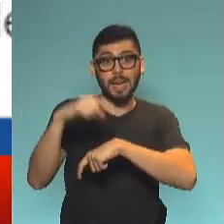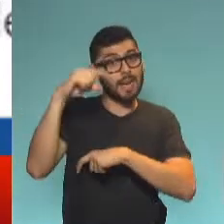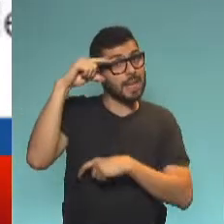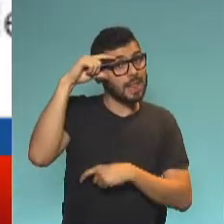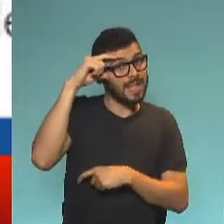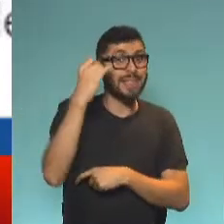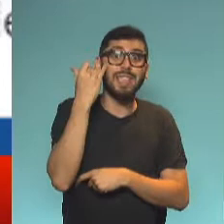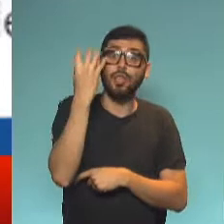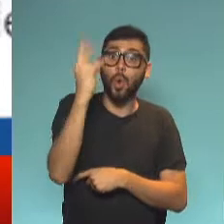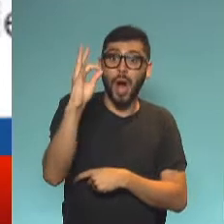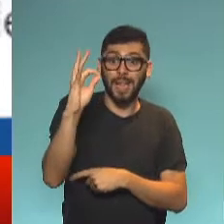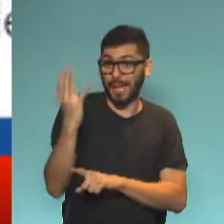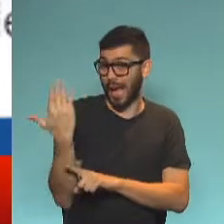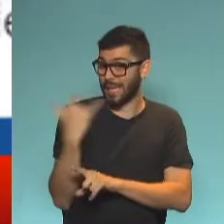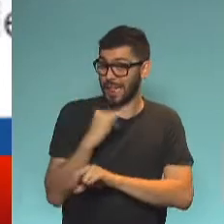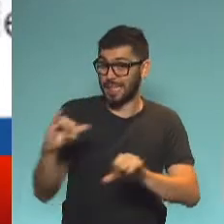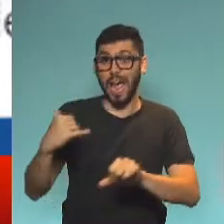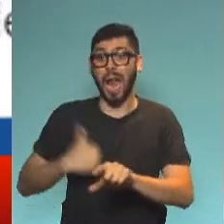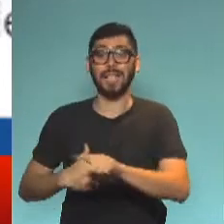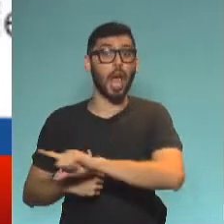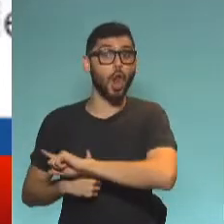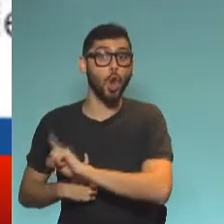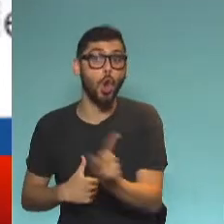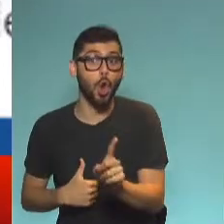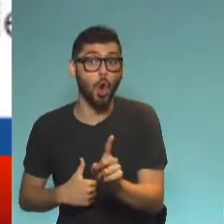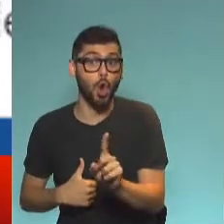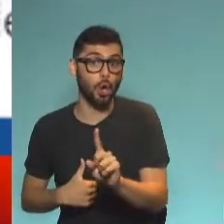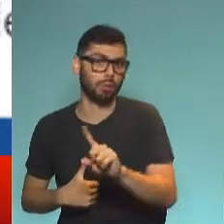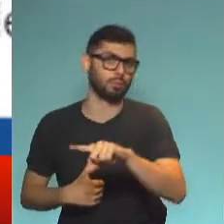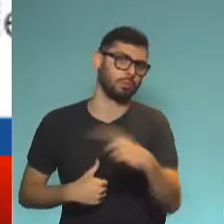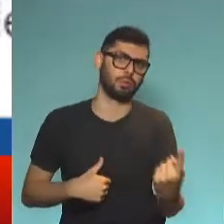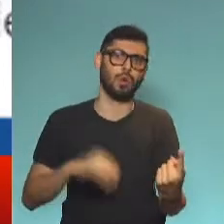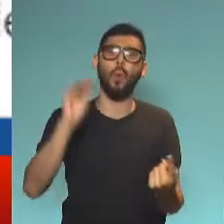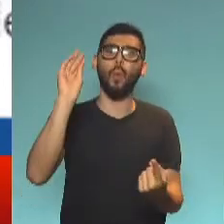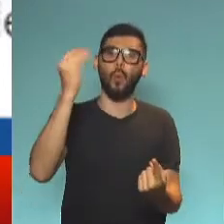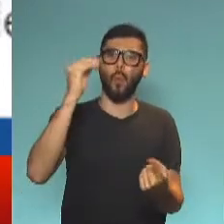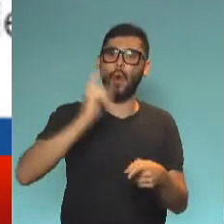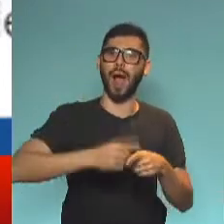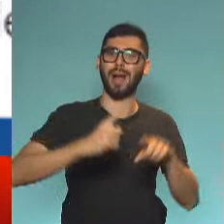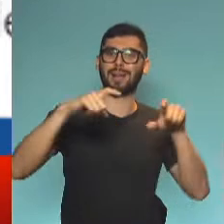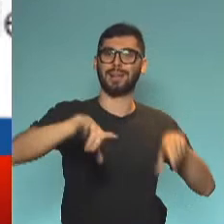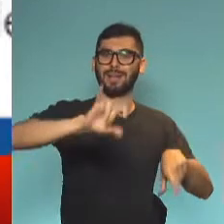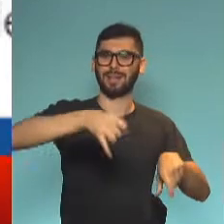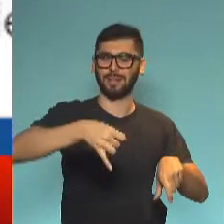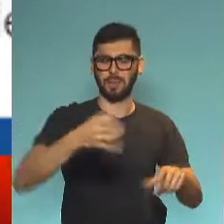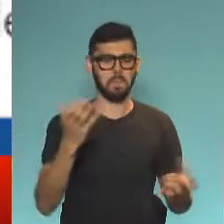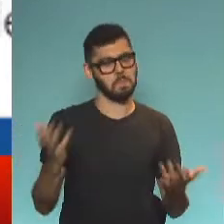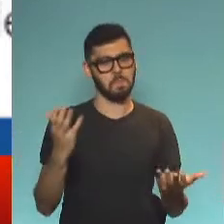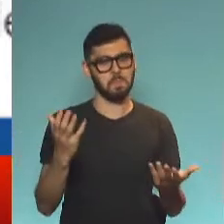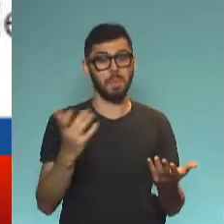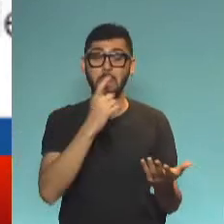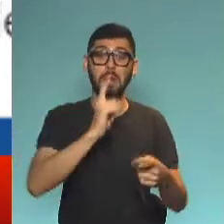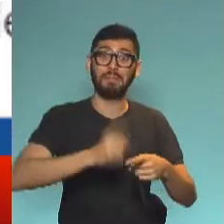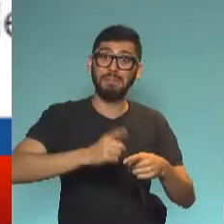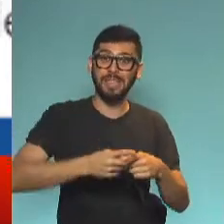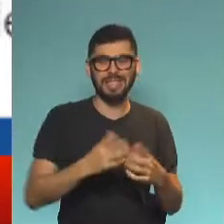cuando dijo no se hace en la Argentina la Conmebol, y esto para celebrar Brasil. Mirá, no creo que sea para celebrar,